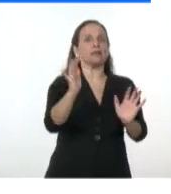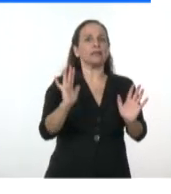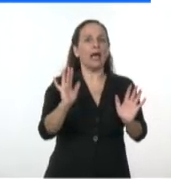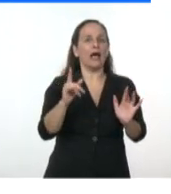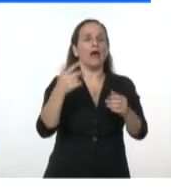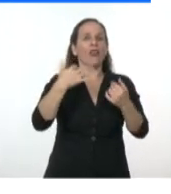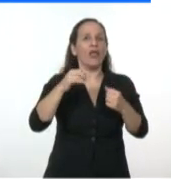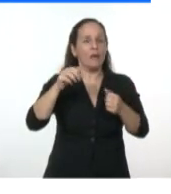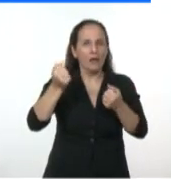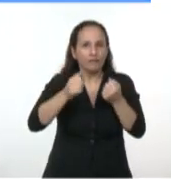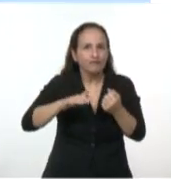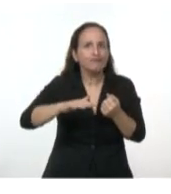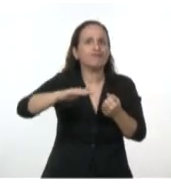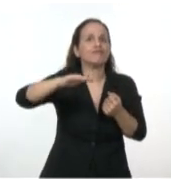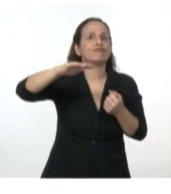Tenemos que elevarnos.